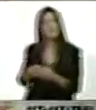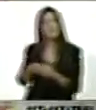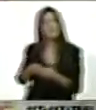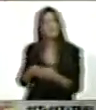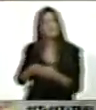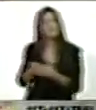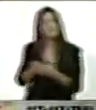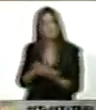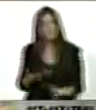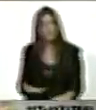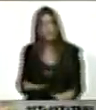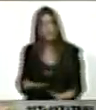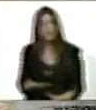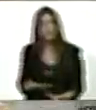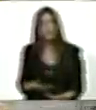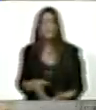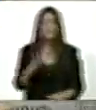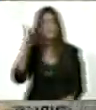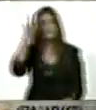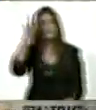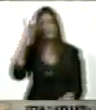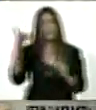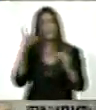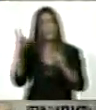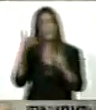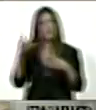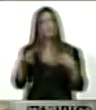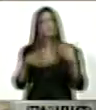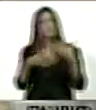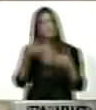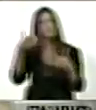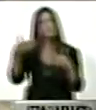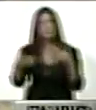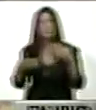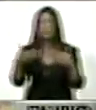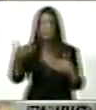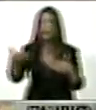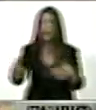del desenvolvimiento de una mesa de diálogo que venía avanzando y que ha